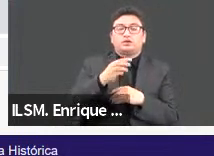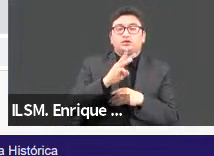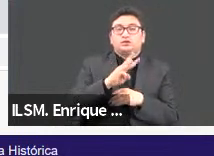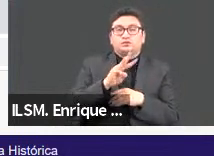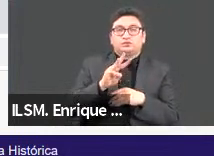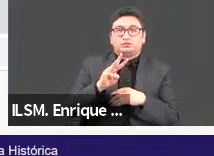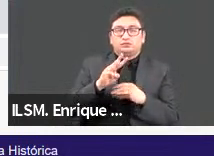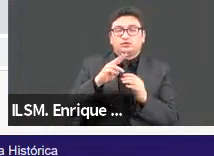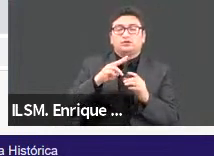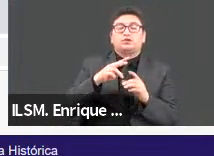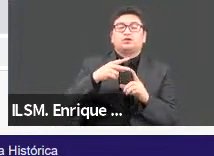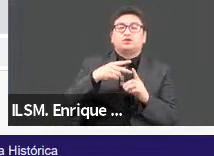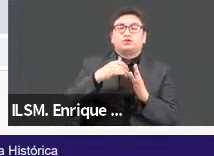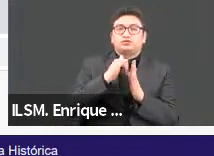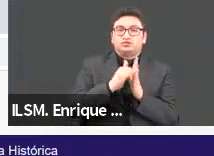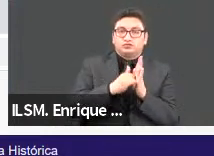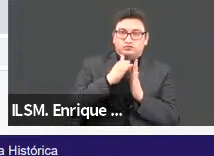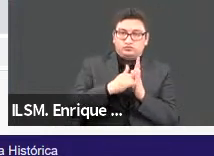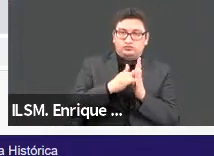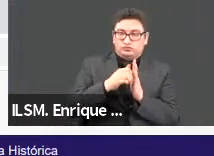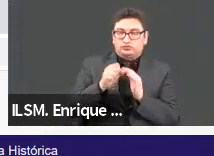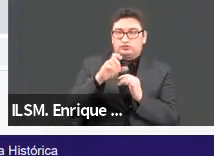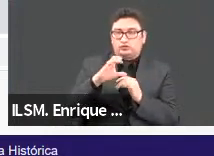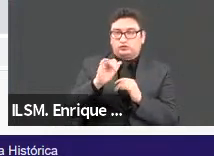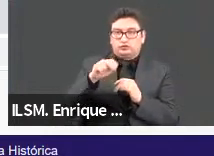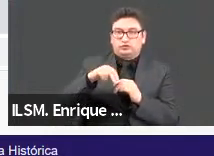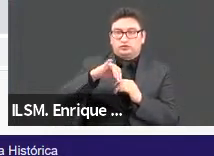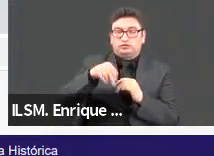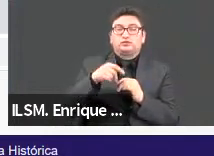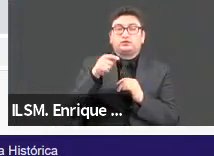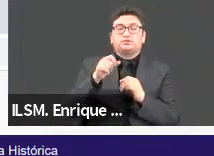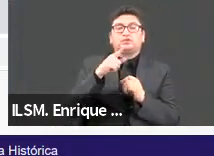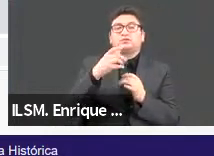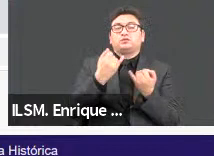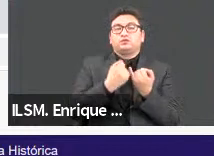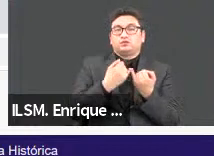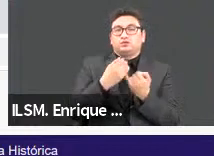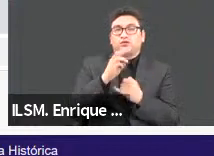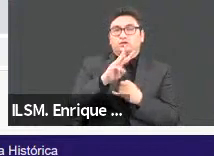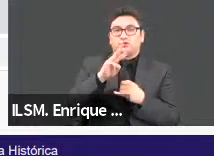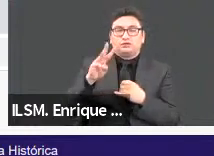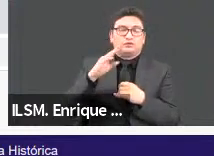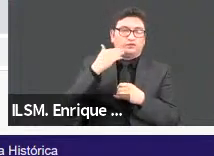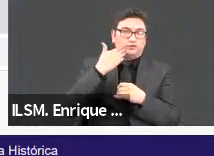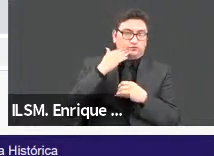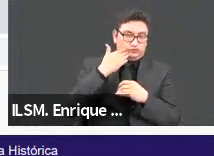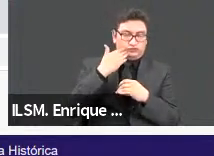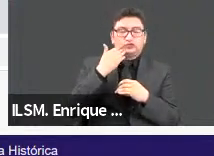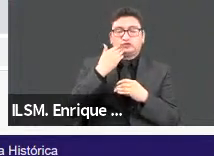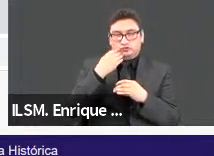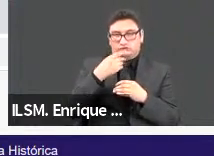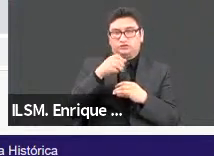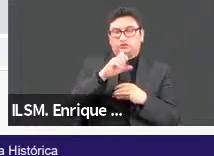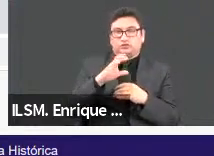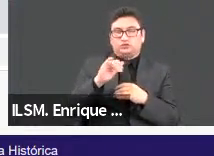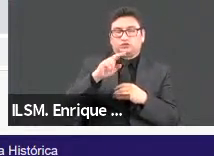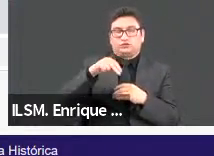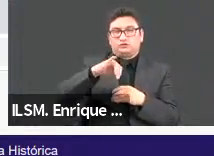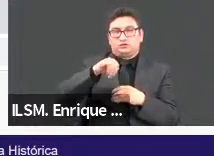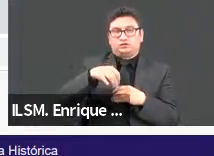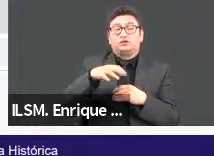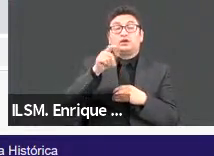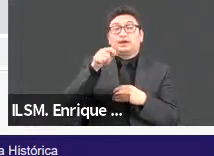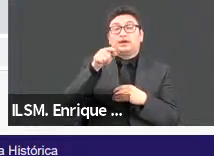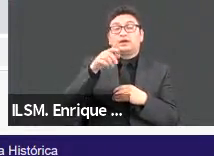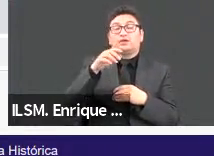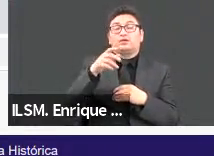de YouTube de la Corte y en la página de Facebook también de la Suprema Corte de Justicia de la Nación. La verdad es que